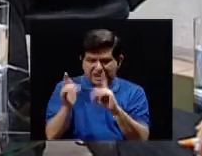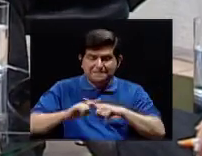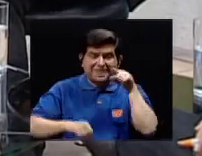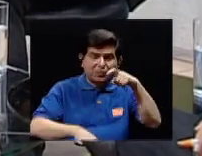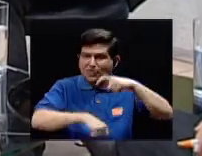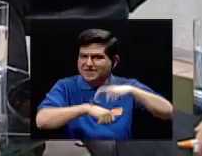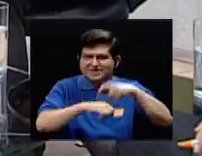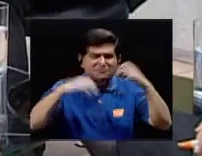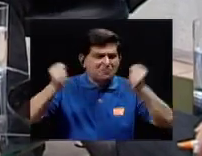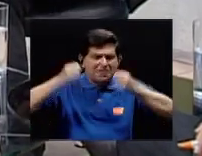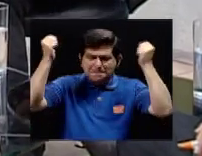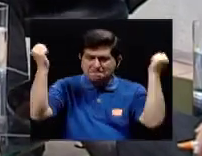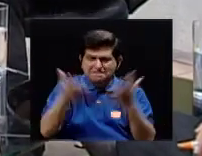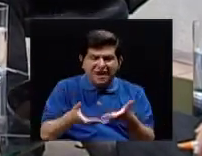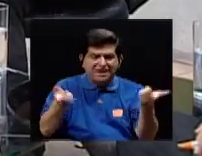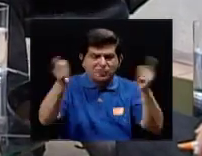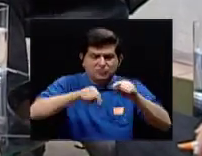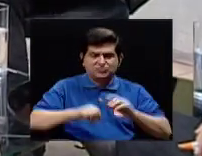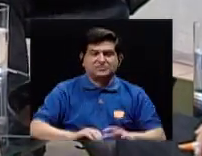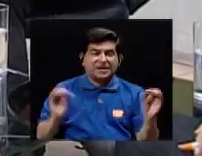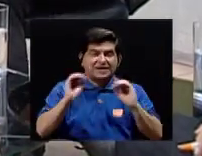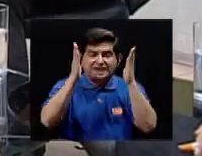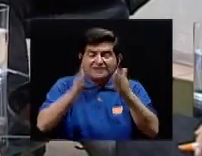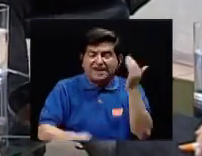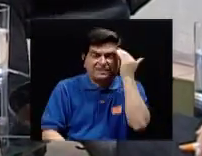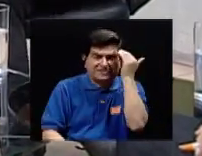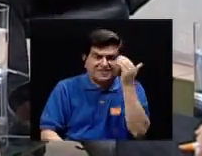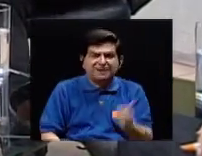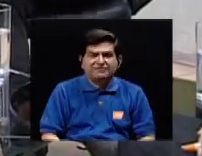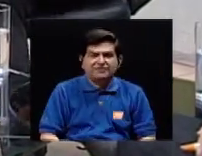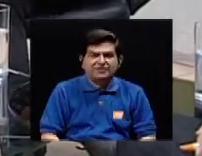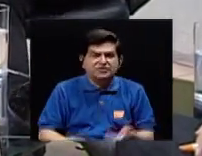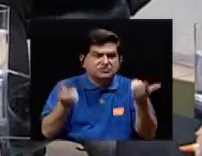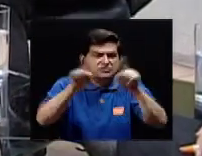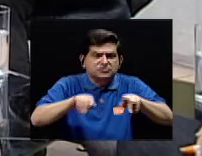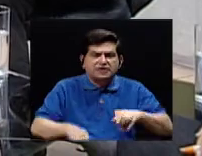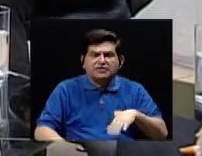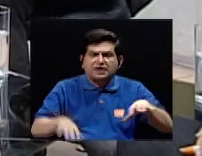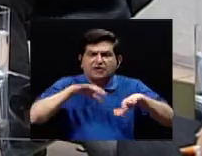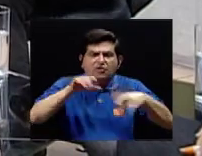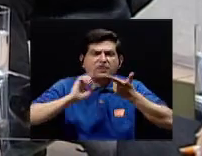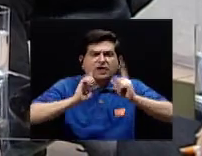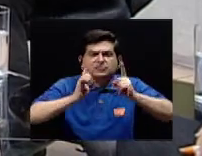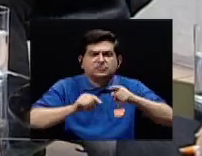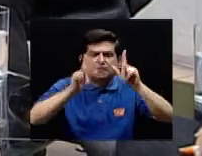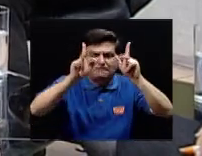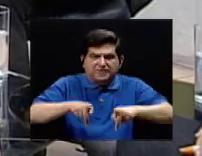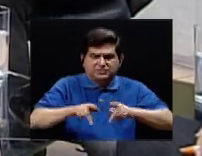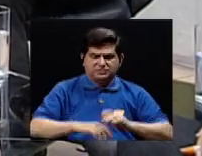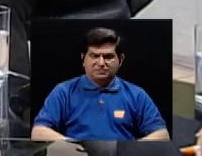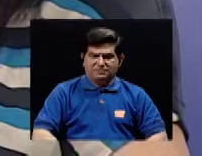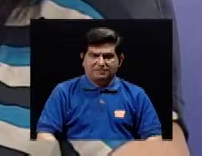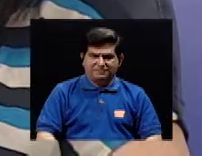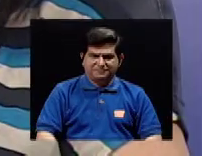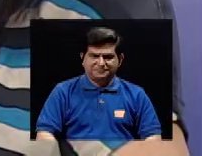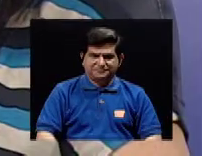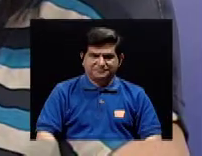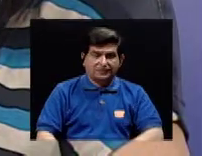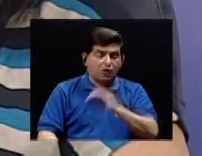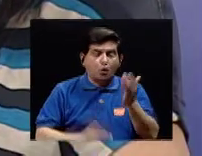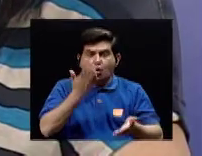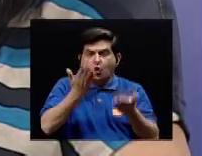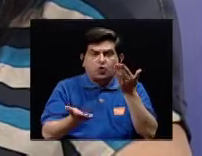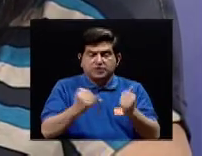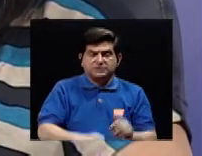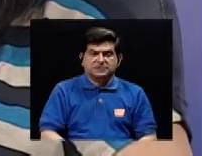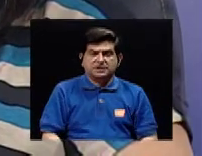pero ese momento mágico de que eso suceda y nadie sabe cómo va a suceder, qué reacción va a tener la persona. Claro. O